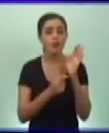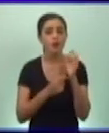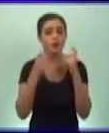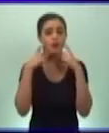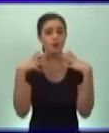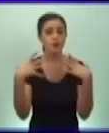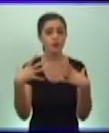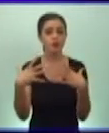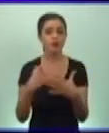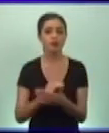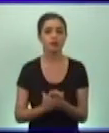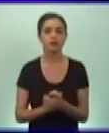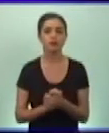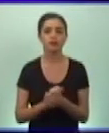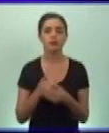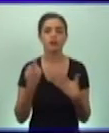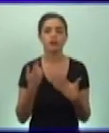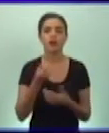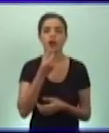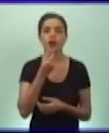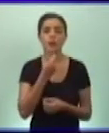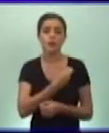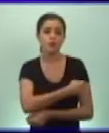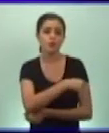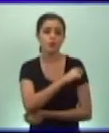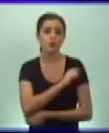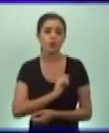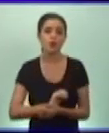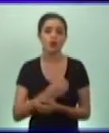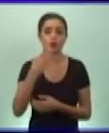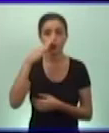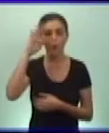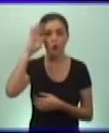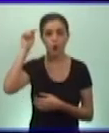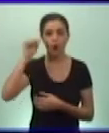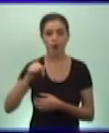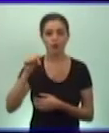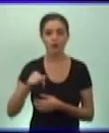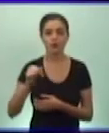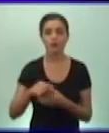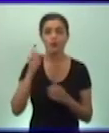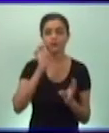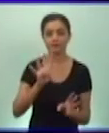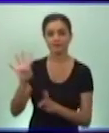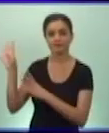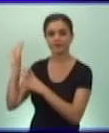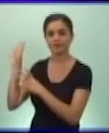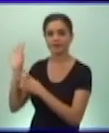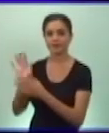referentes a el envejecimiento poblacional en Cuba en la actualidad. Seguimos en la diapositiva.